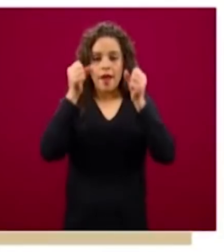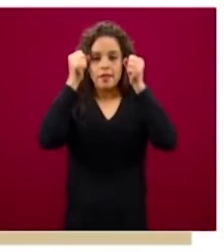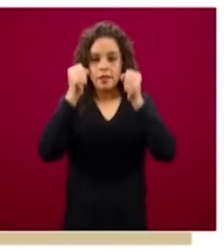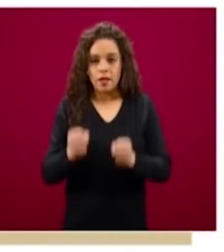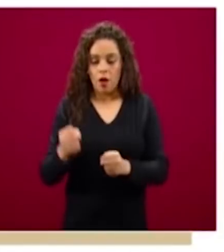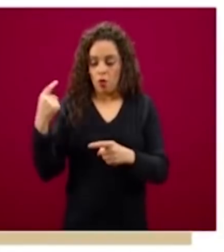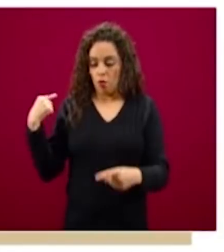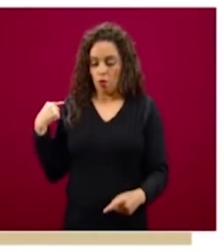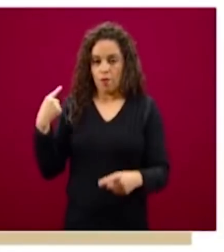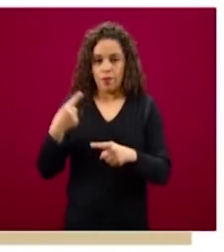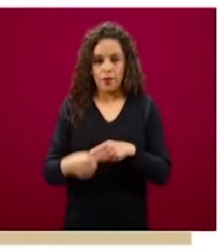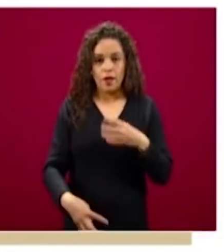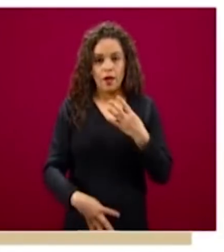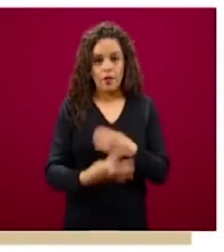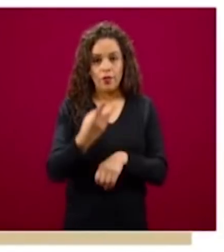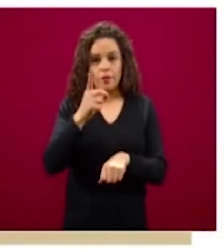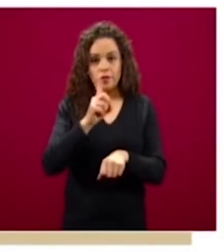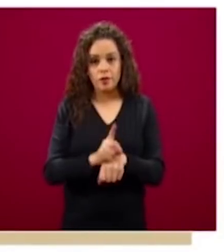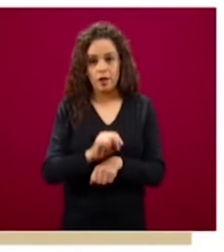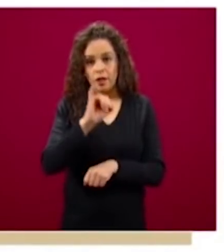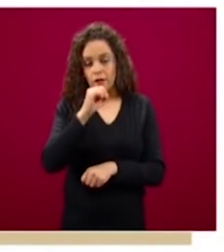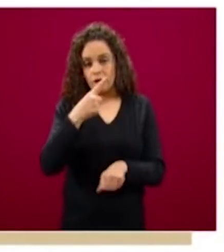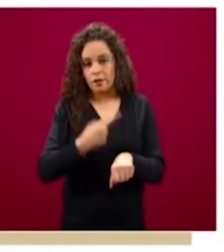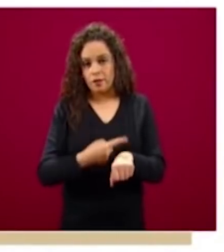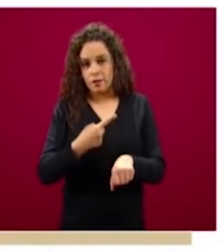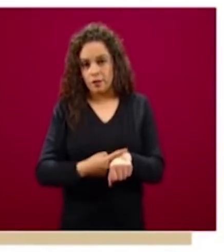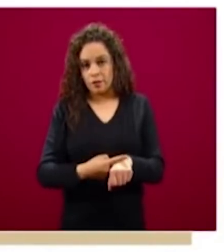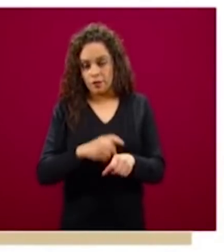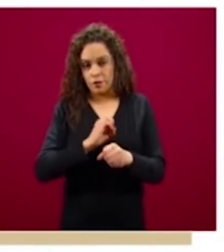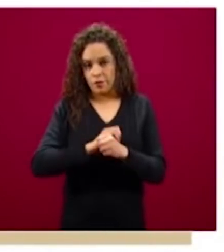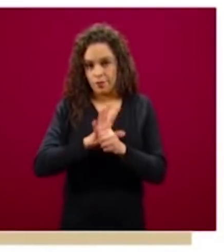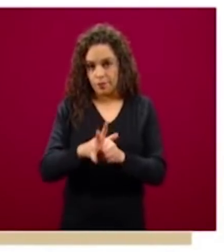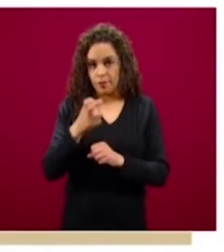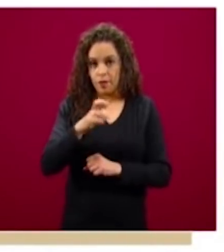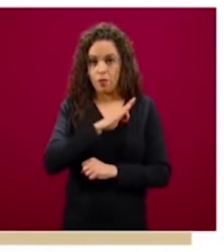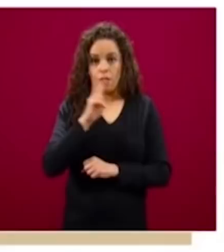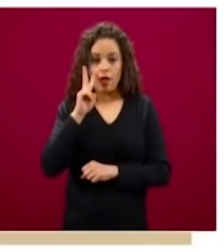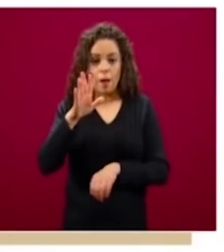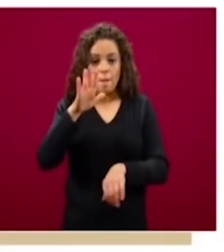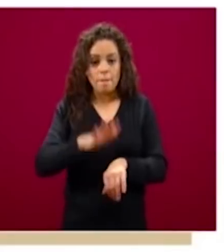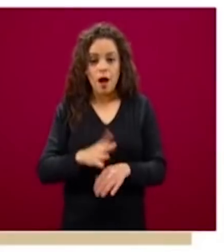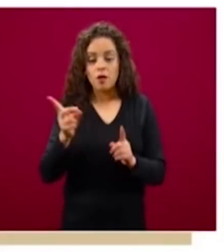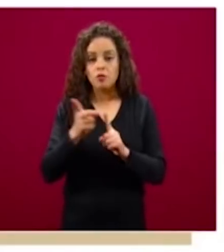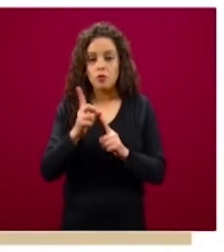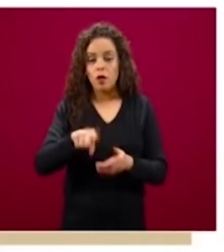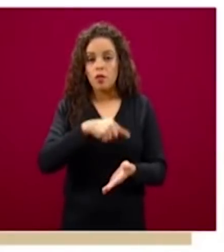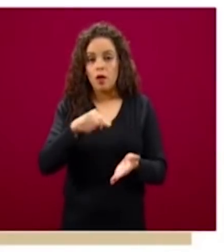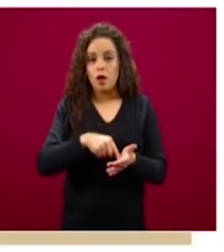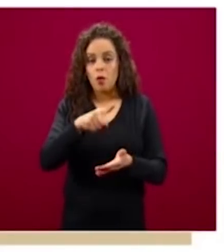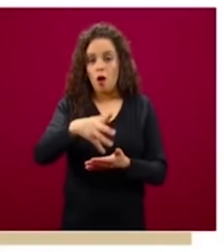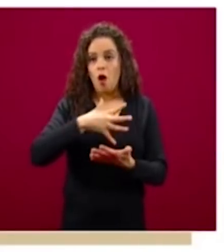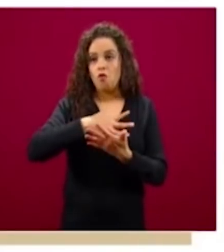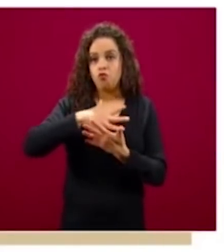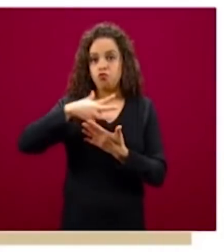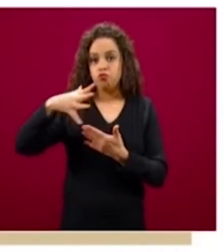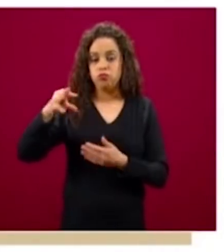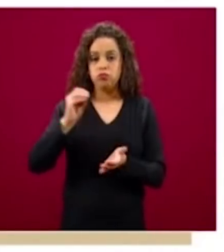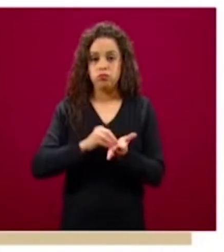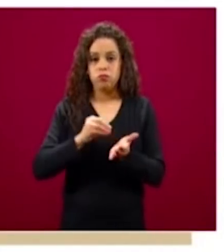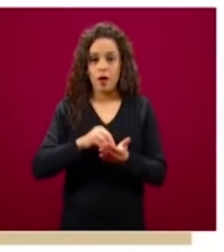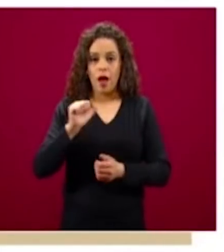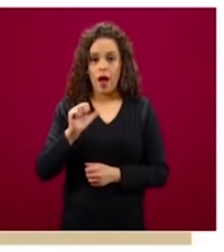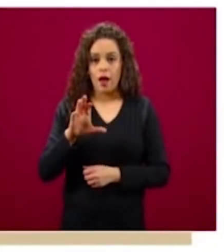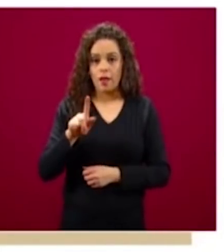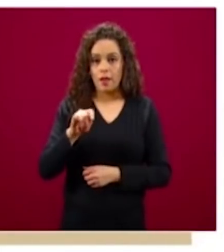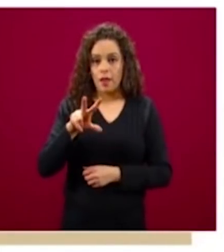últimos 14 días, precisamente para ver dónde está la mayor carga de la epidemia activa en México. En la siguiente